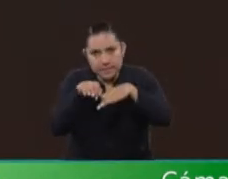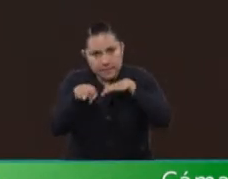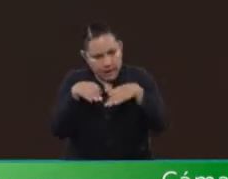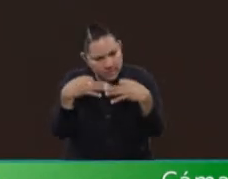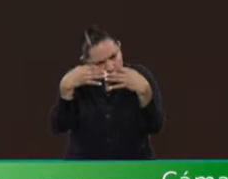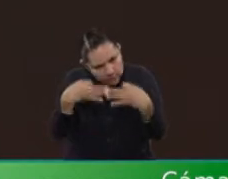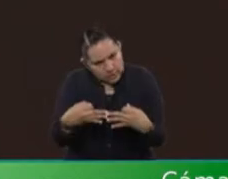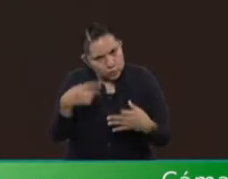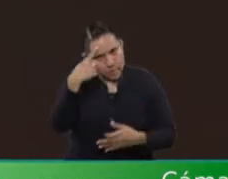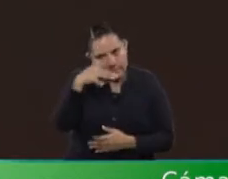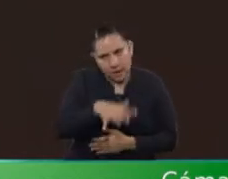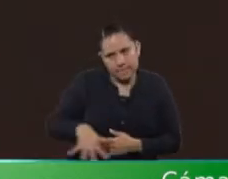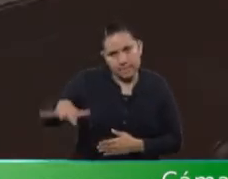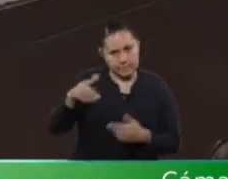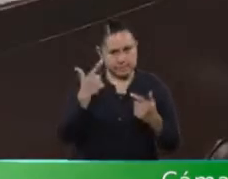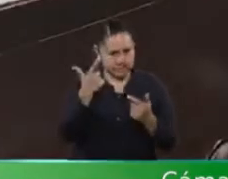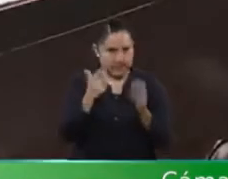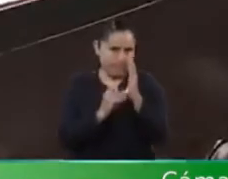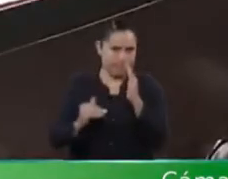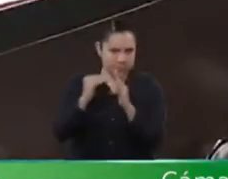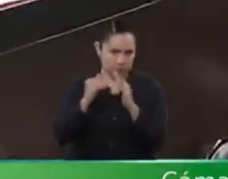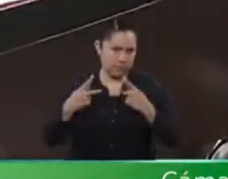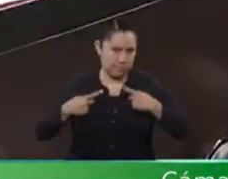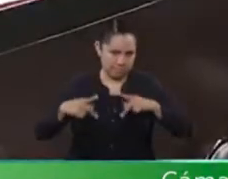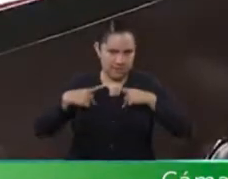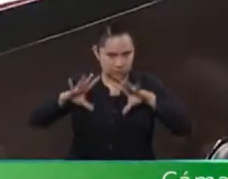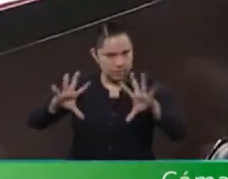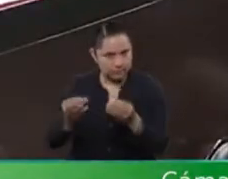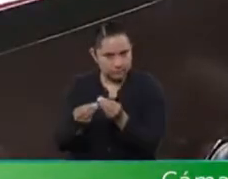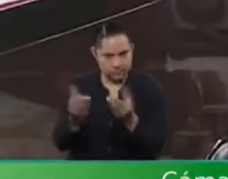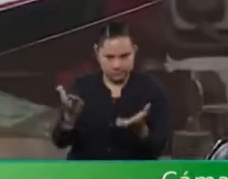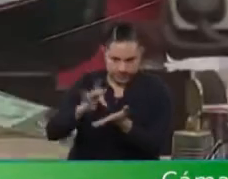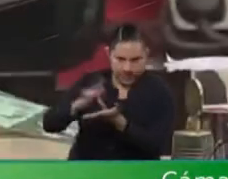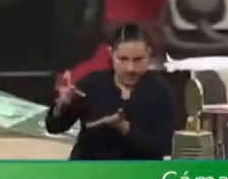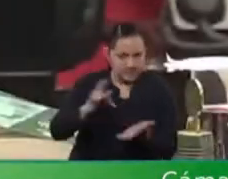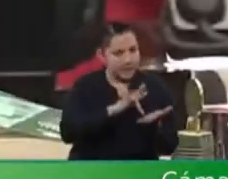millones de personas. Muchas gracias. Gracias a usted, diputada Mercado. Tiene la palabra.